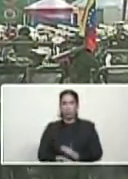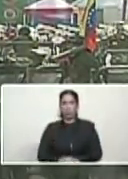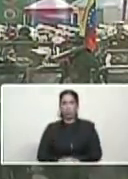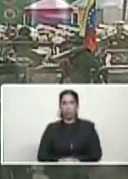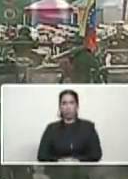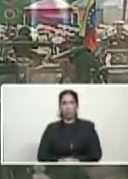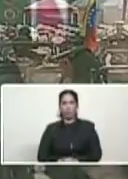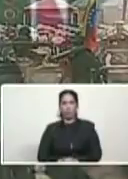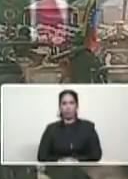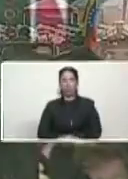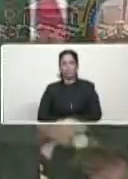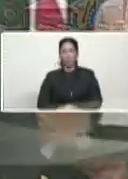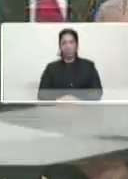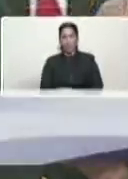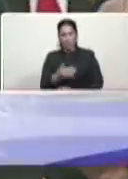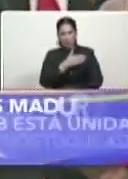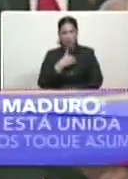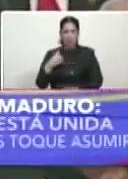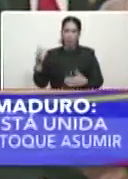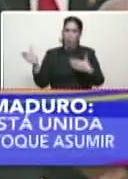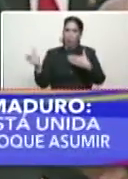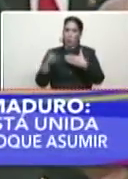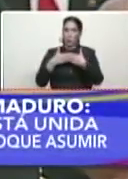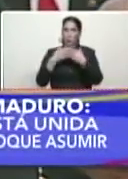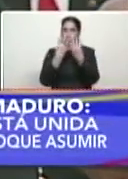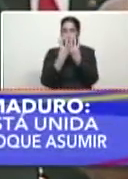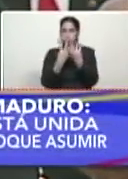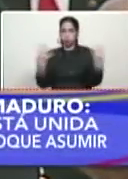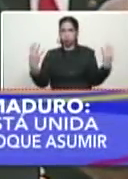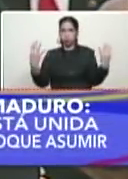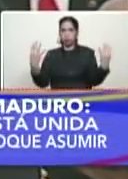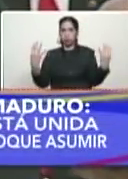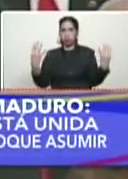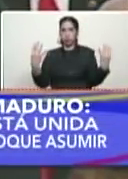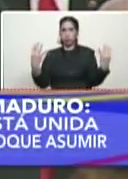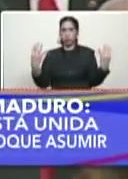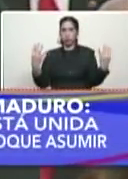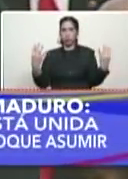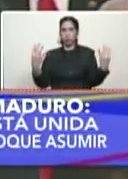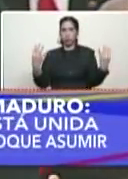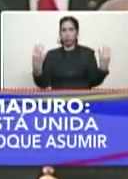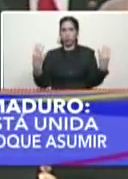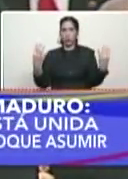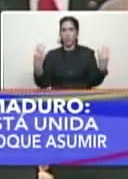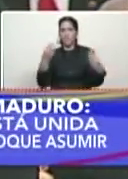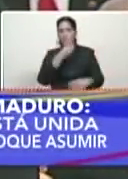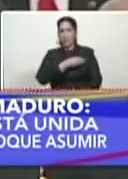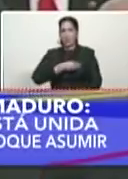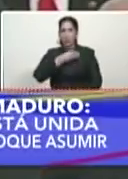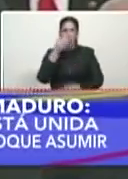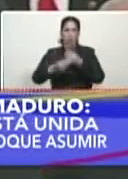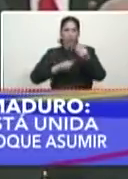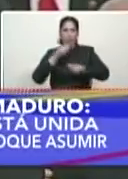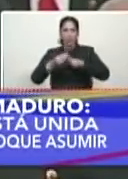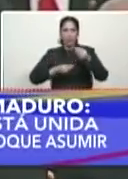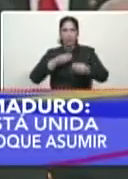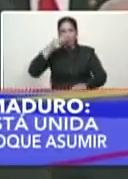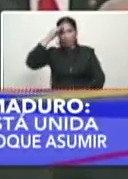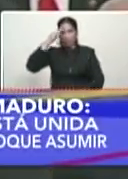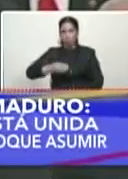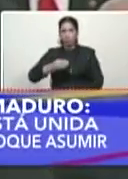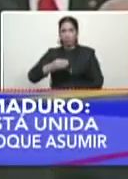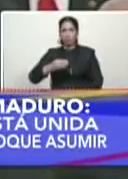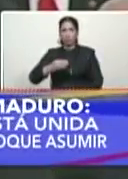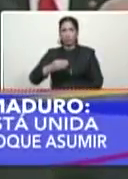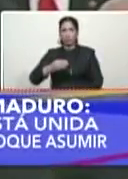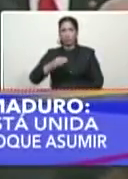Quiero que cerremos fila en el empeño y en la misión de hacer de nuestra Fuerza Armada Nacional Bolivariana